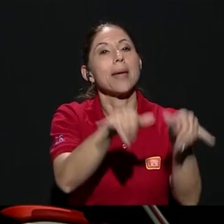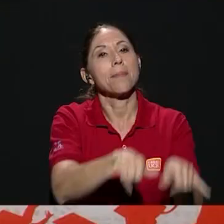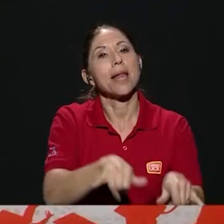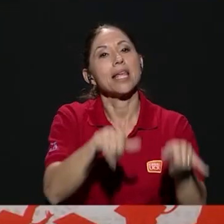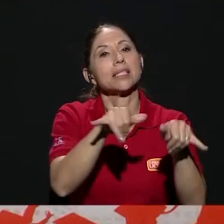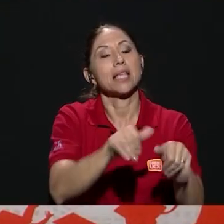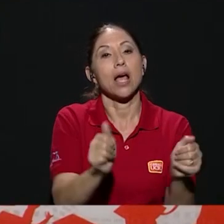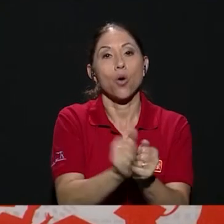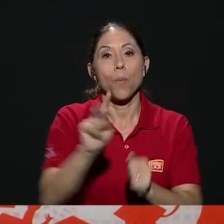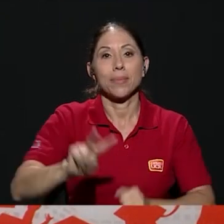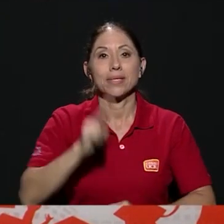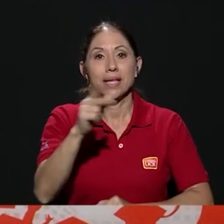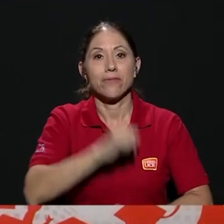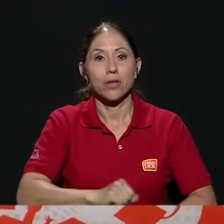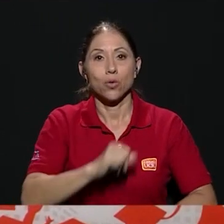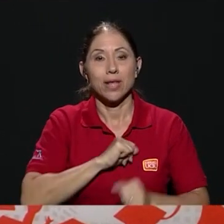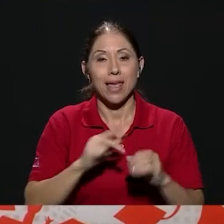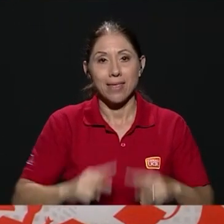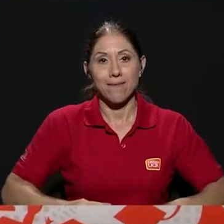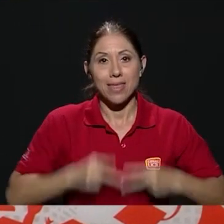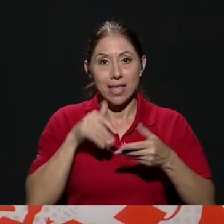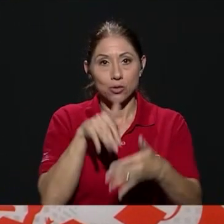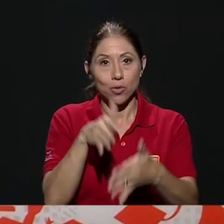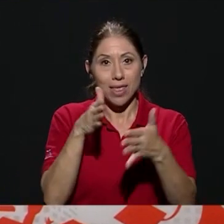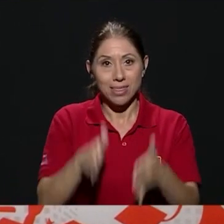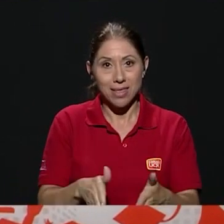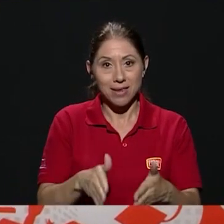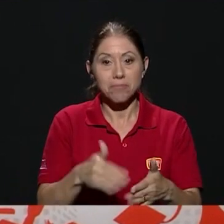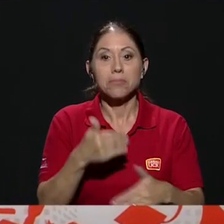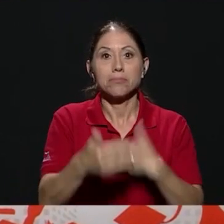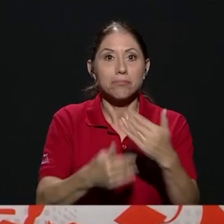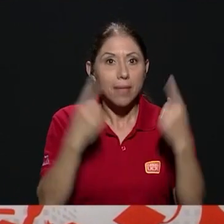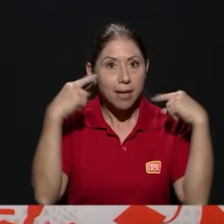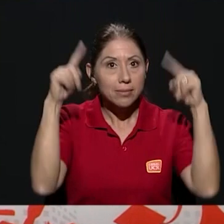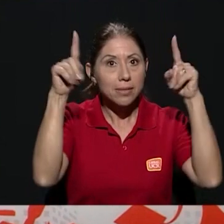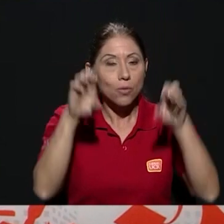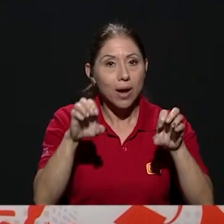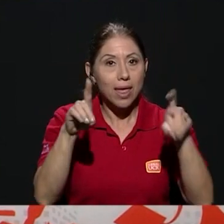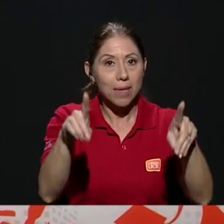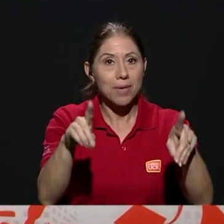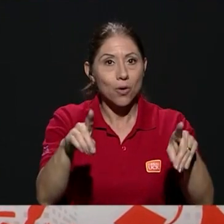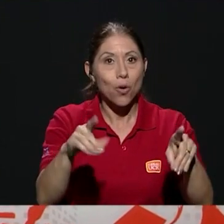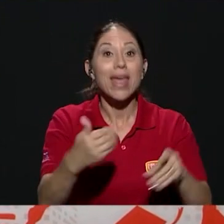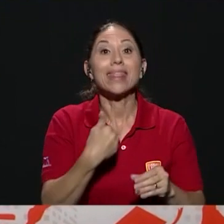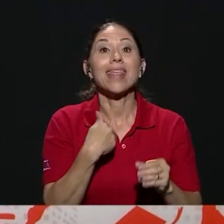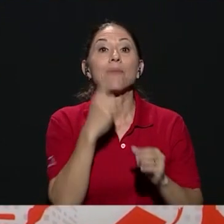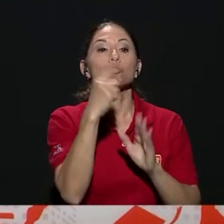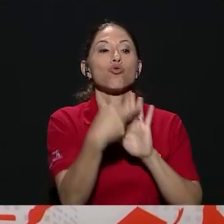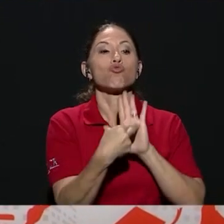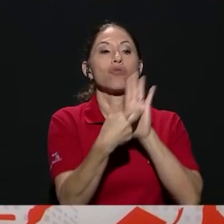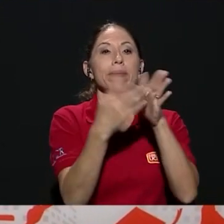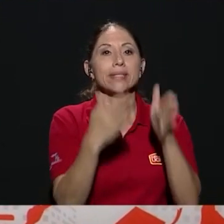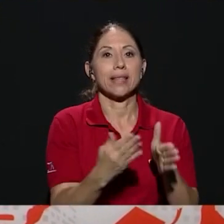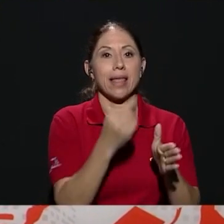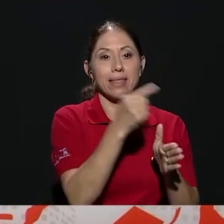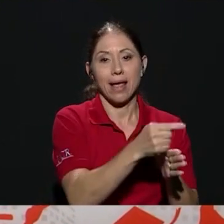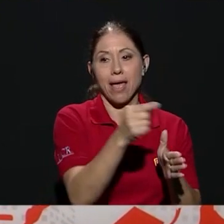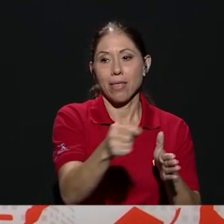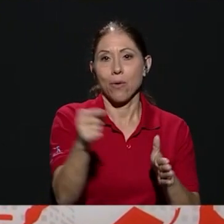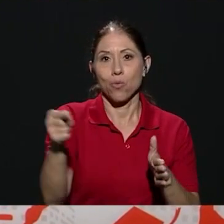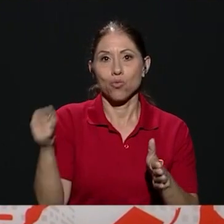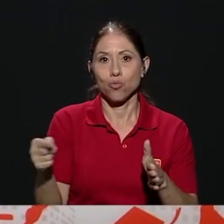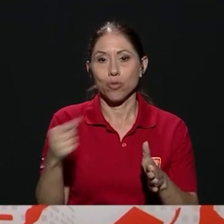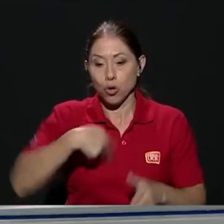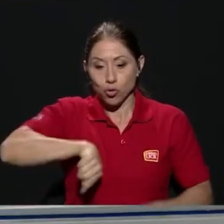Estudiantil, y ahí seguimos con éxito académico y todos estamos ligados, ¿verdad? Porque tenemos un representante por Vicerrectoría, ya no estamos aislados